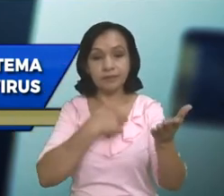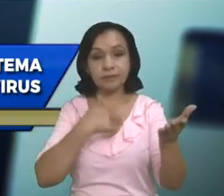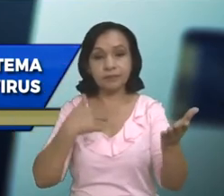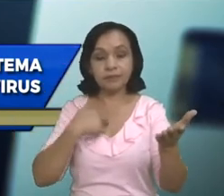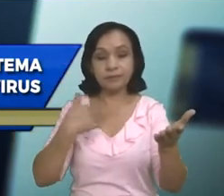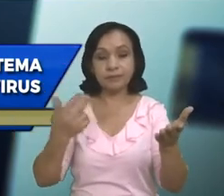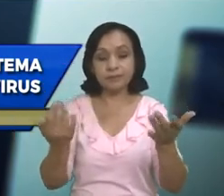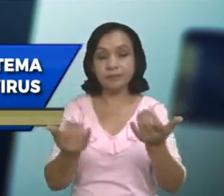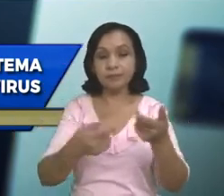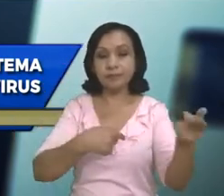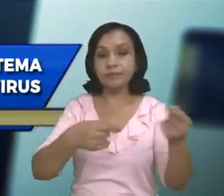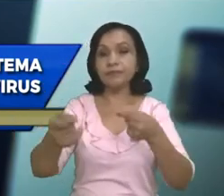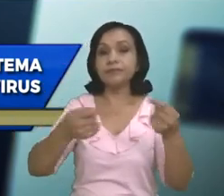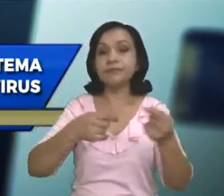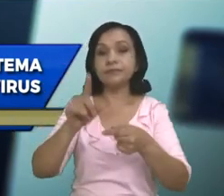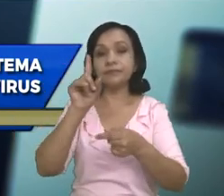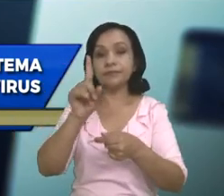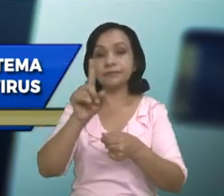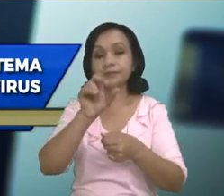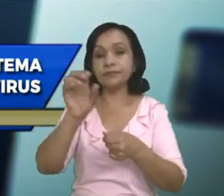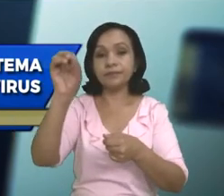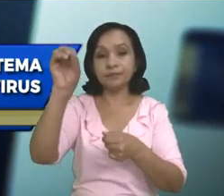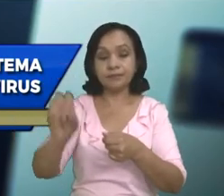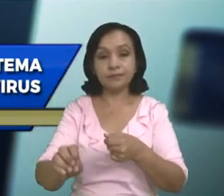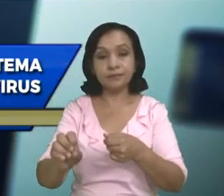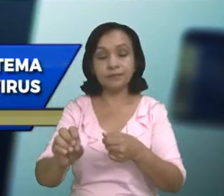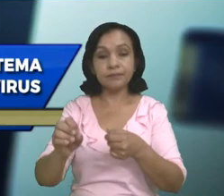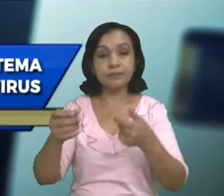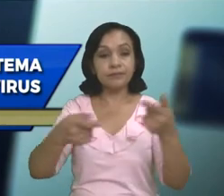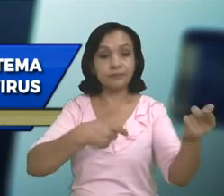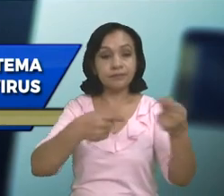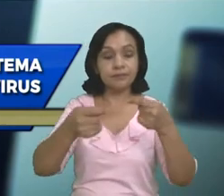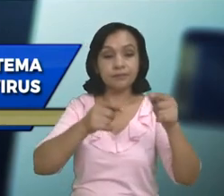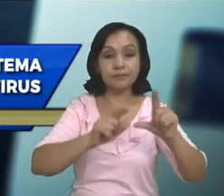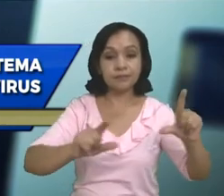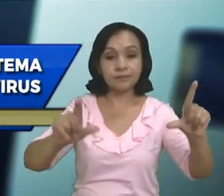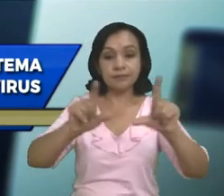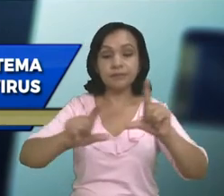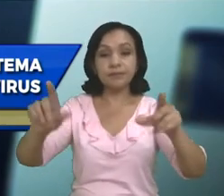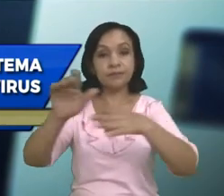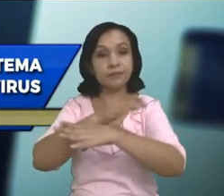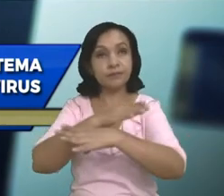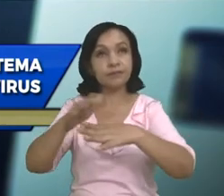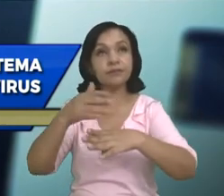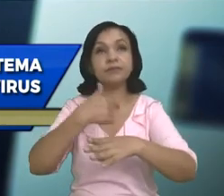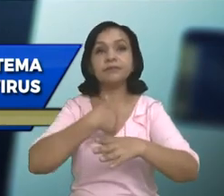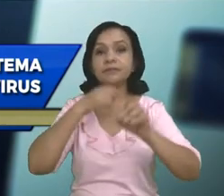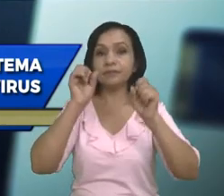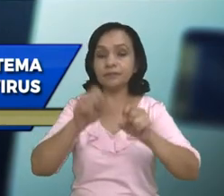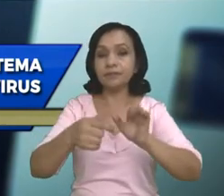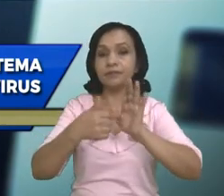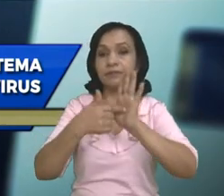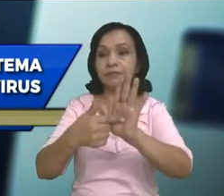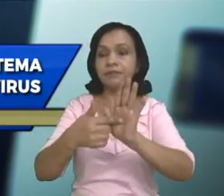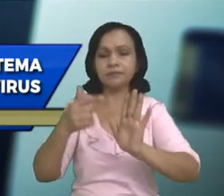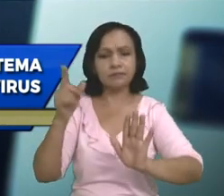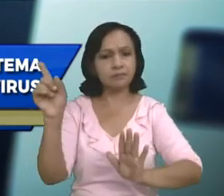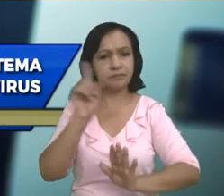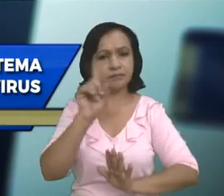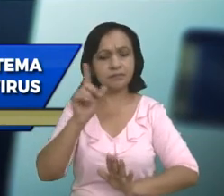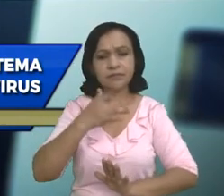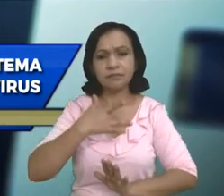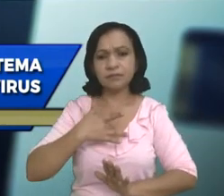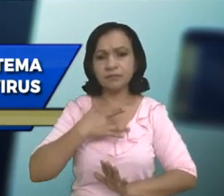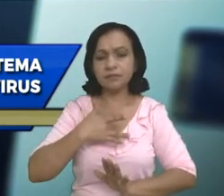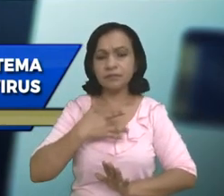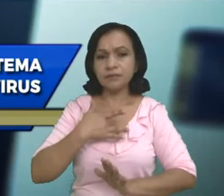que se vende que al 1% en la pulpería entonces con eso yo resuelvo y no necesito estar usando